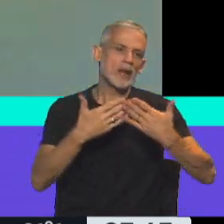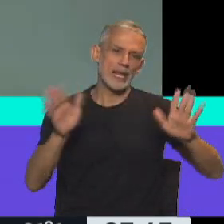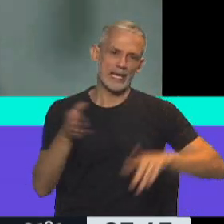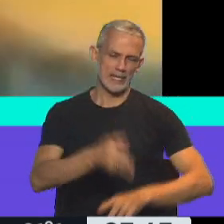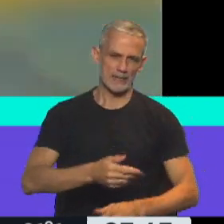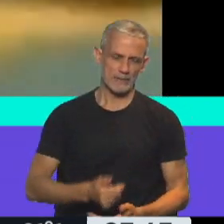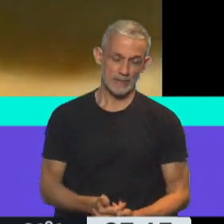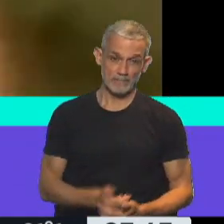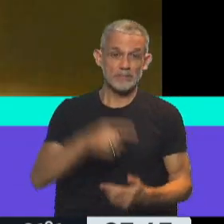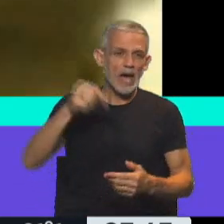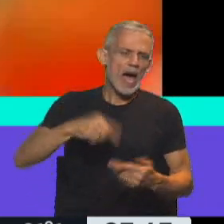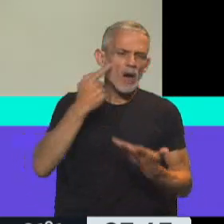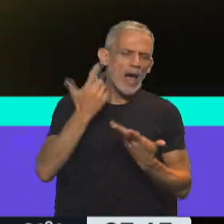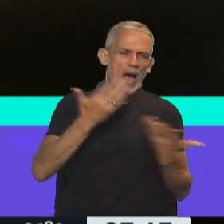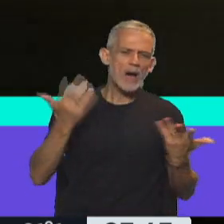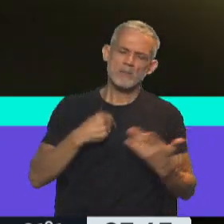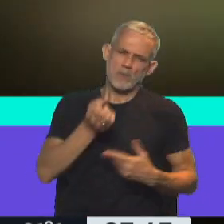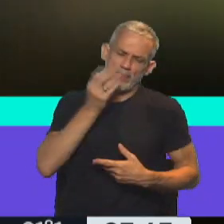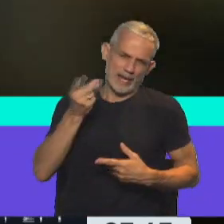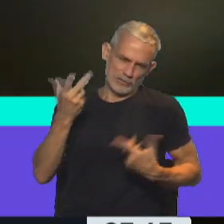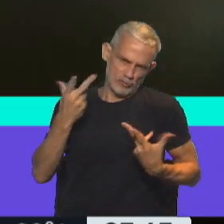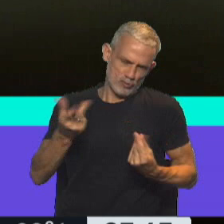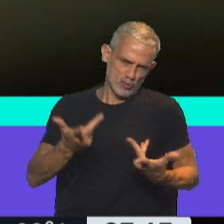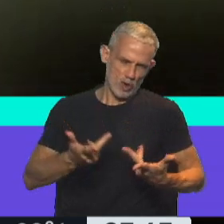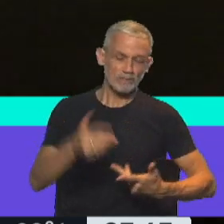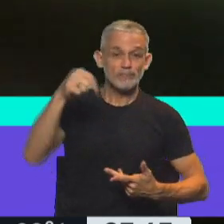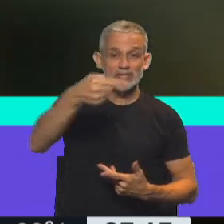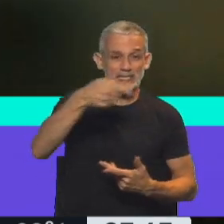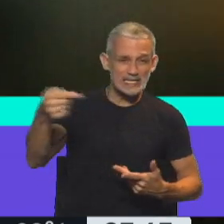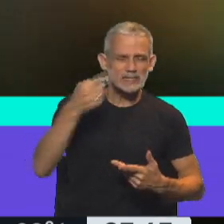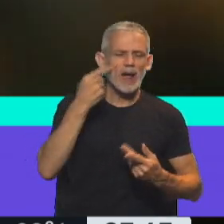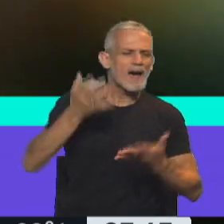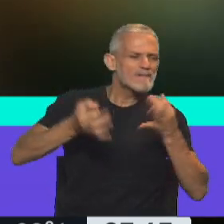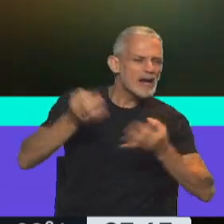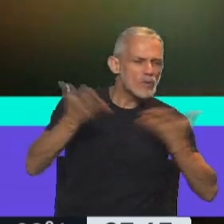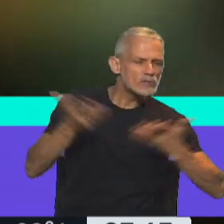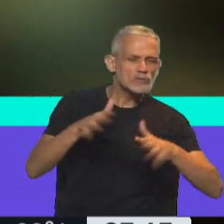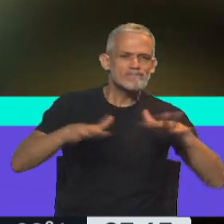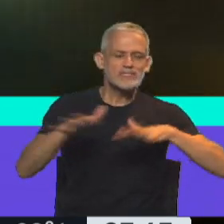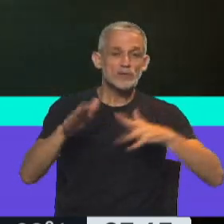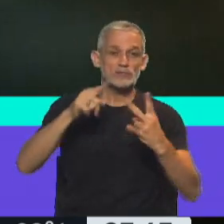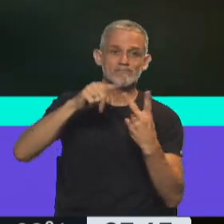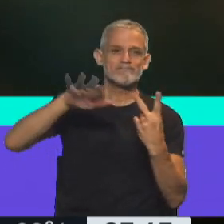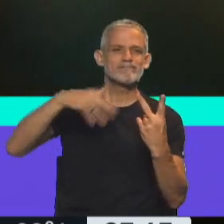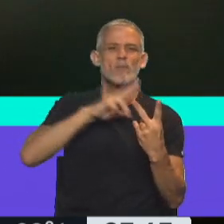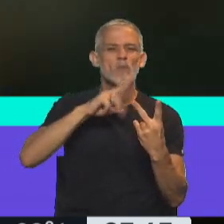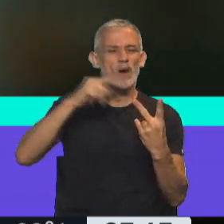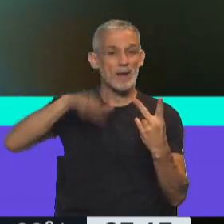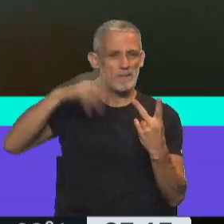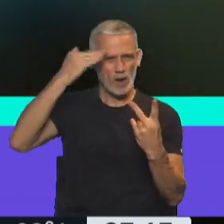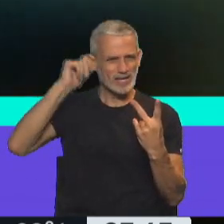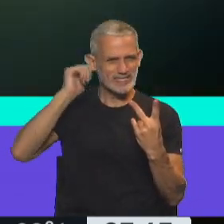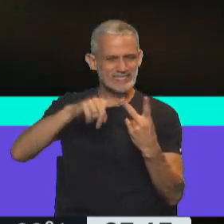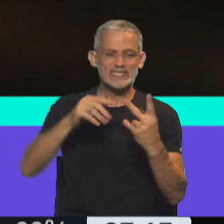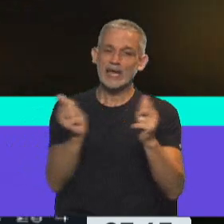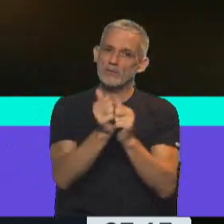libre. Ahora se negó a declarar. Esta semana se evaluará la situación de la menor de 15 años que